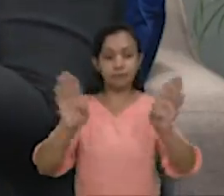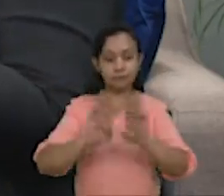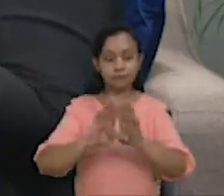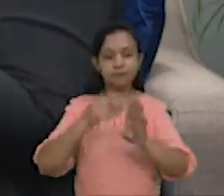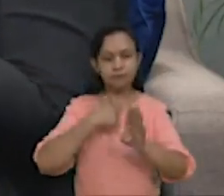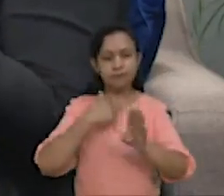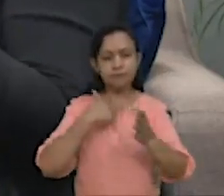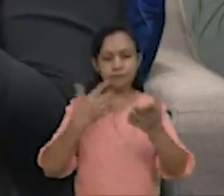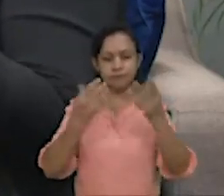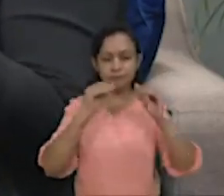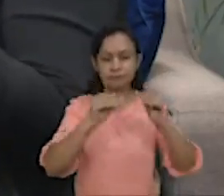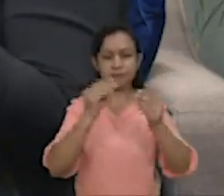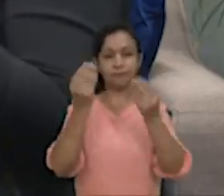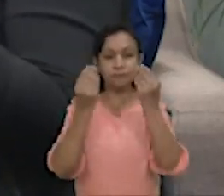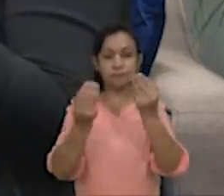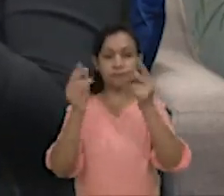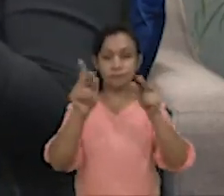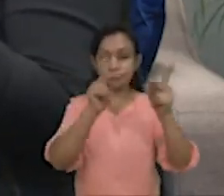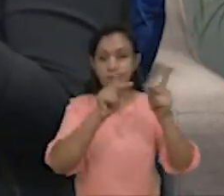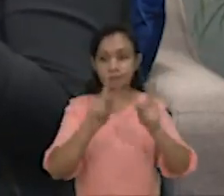intenté, hay mucha gente que ahora,